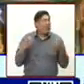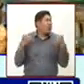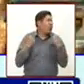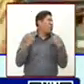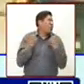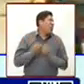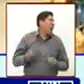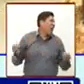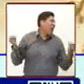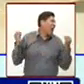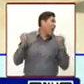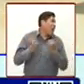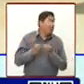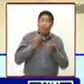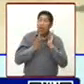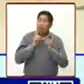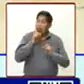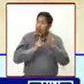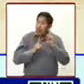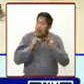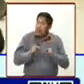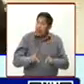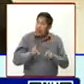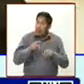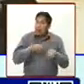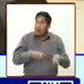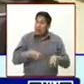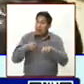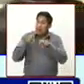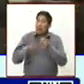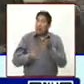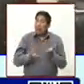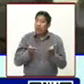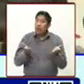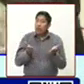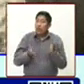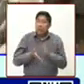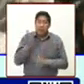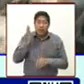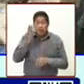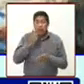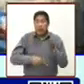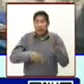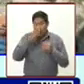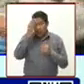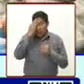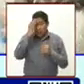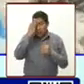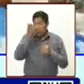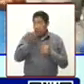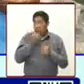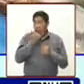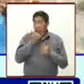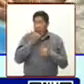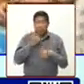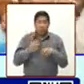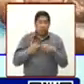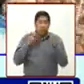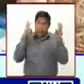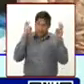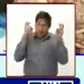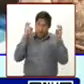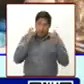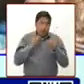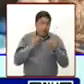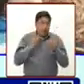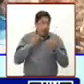es mucho más fuerte puedes hablar con alguno de los pasajeros que está viajando Cuál es su destino que sabe precisamente sobre esta con este sobre este